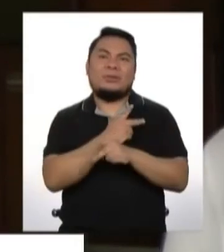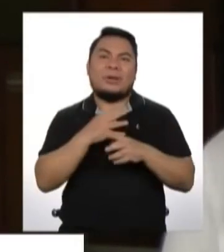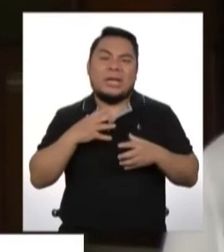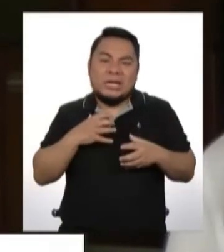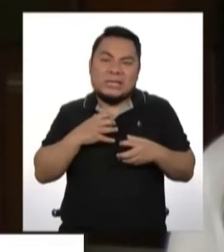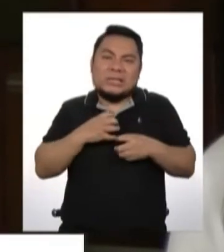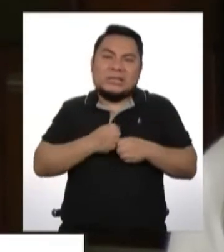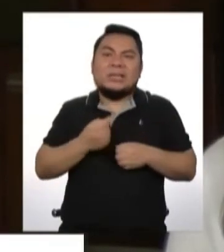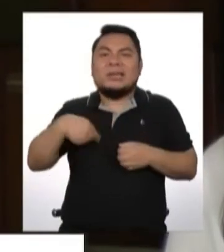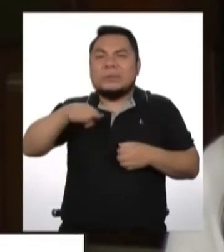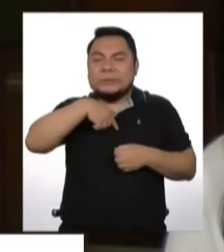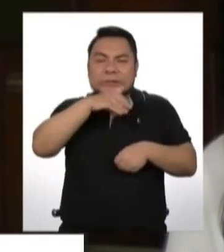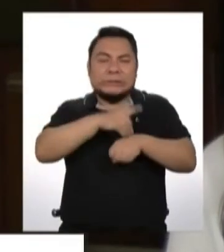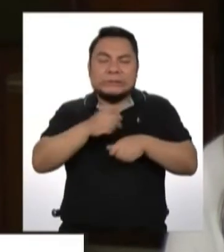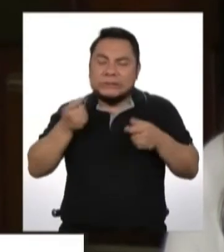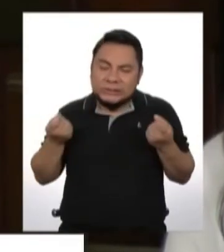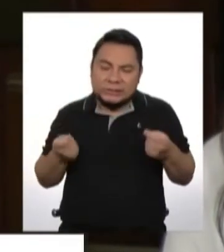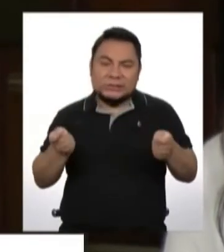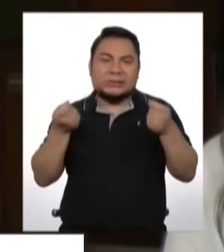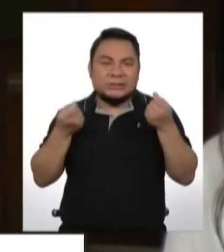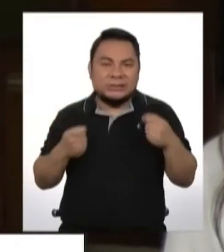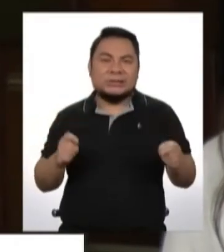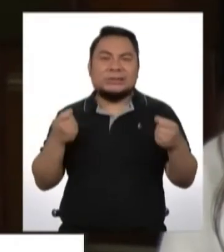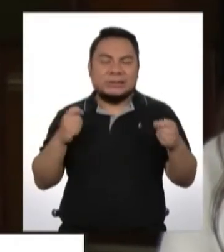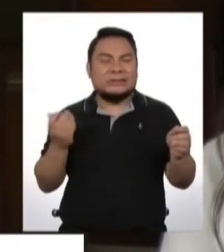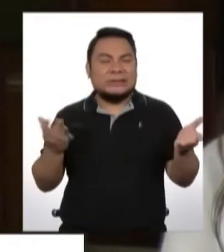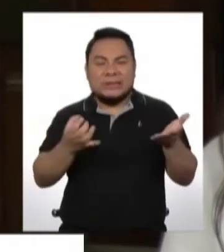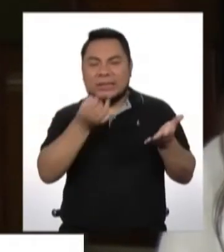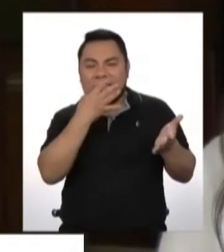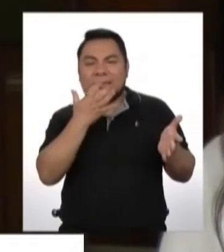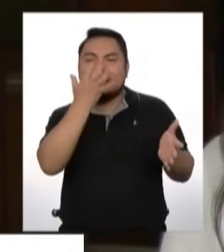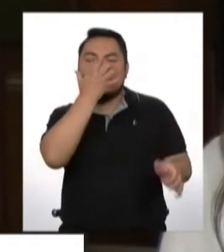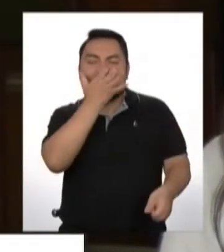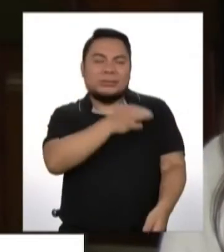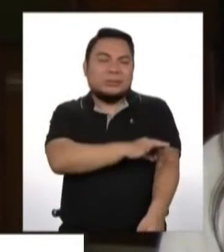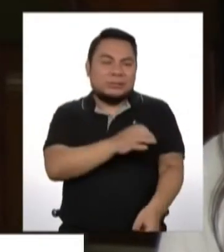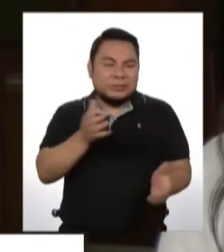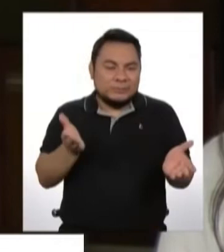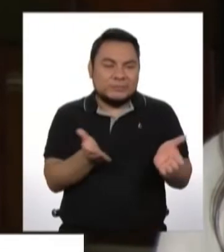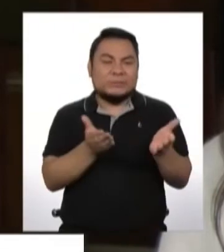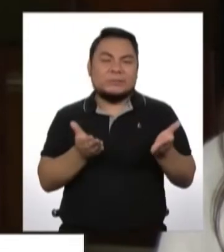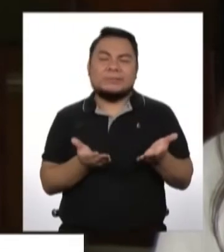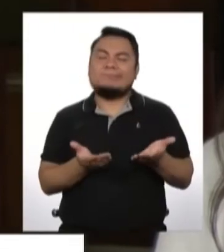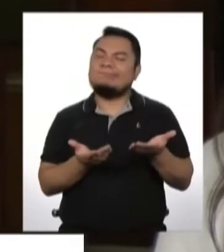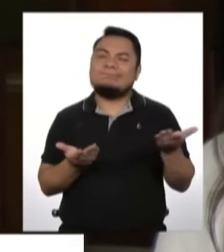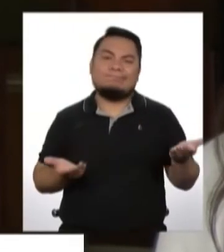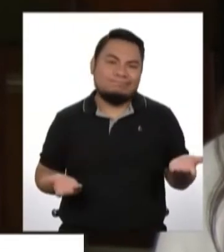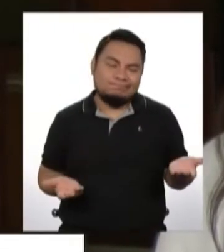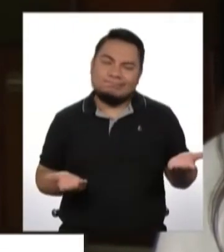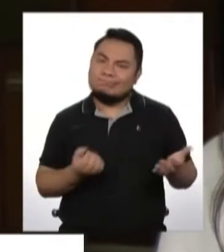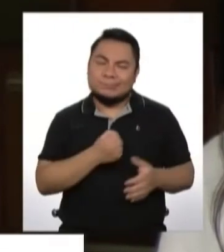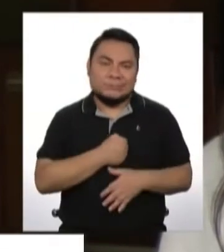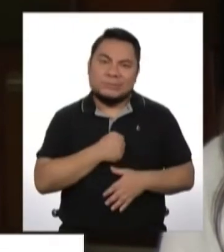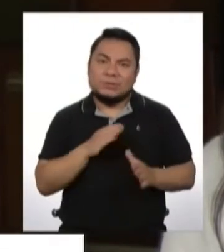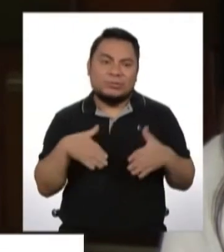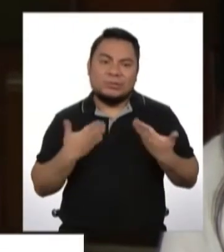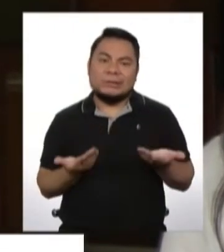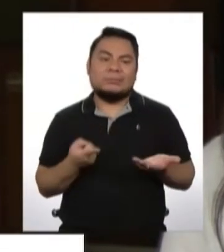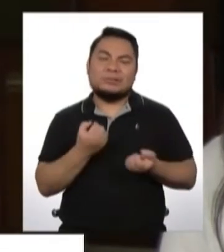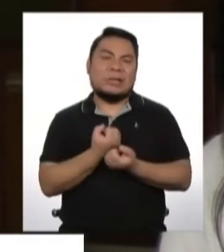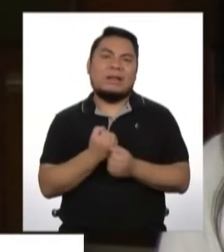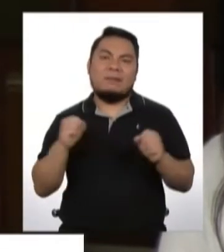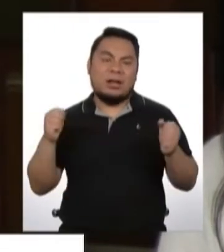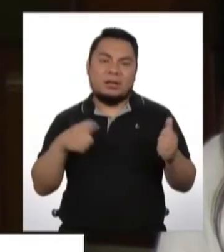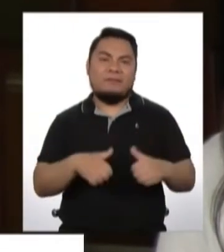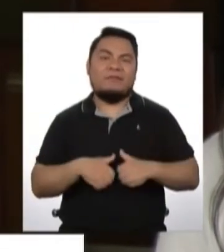más que se hacen los esfuerzos organizacionales, médicos y movilizar toda la ciencia, no podemos